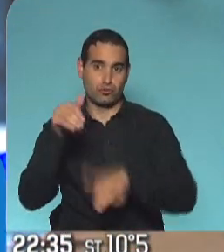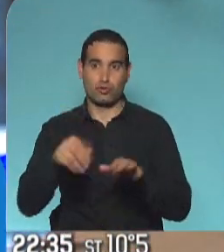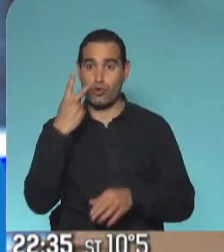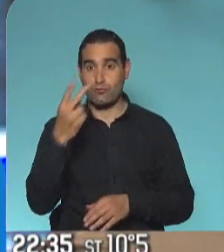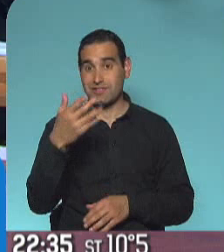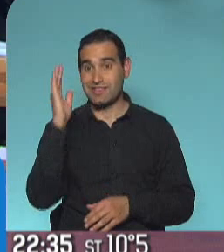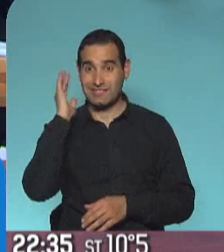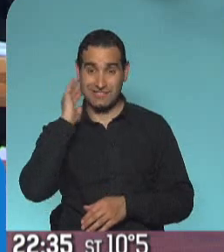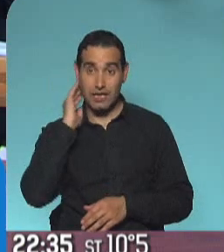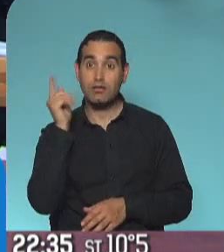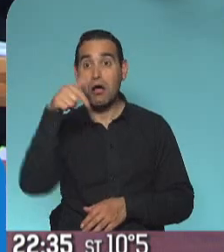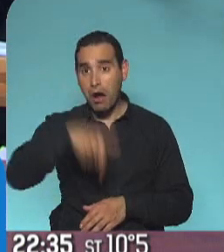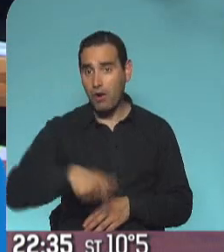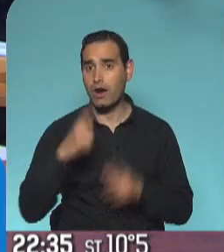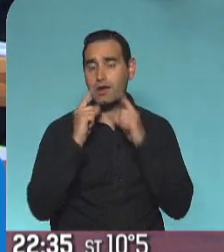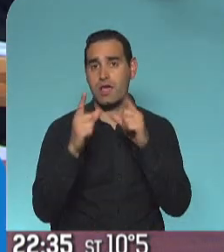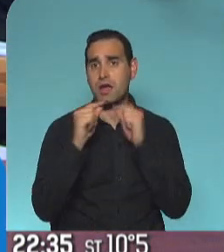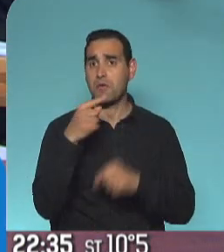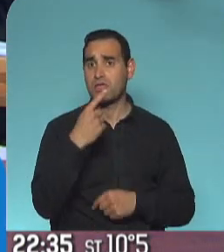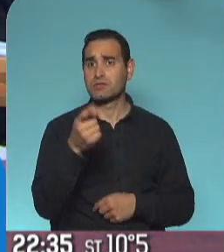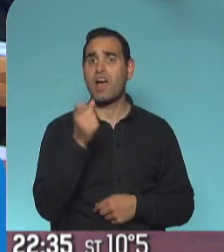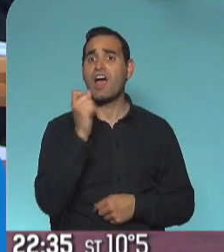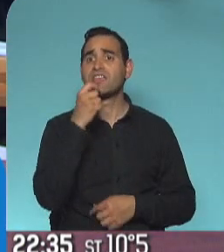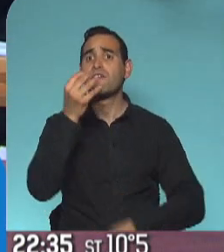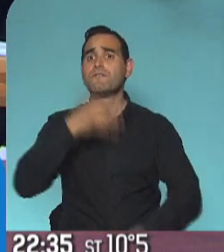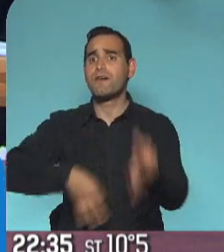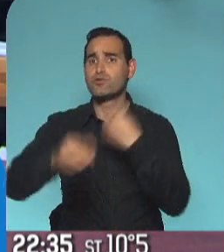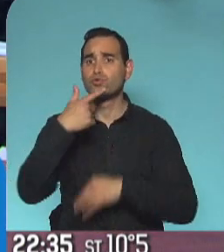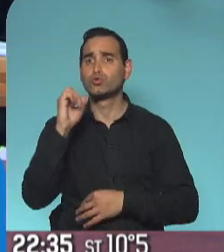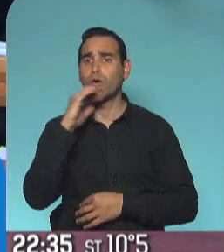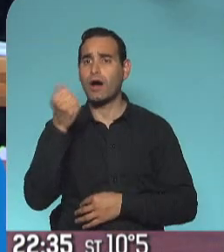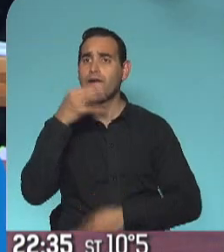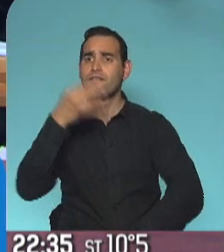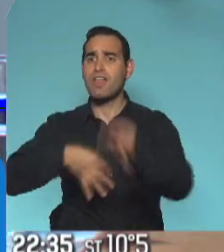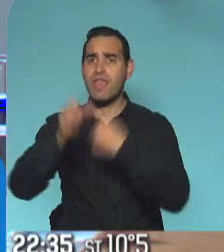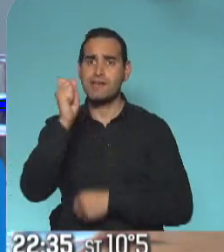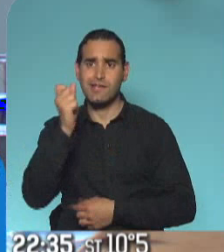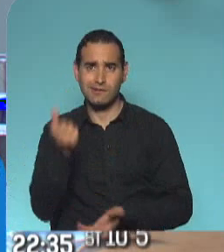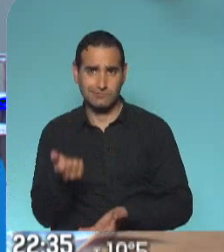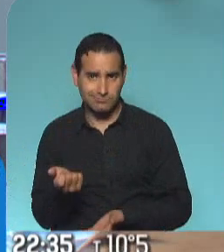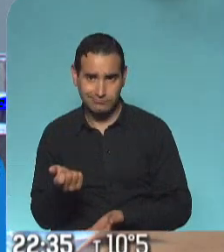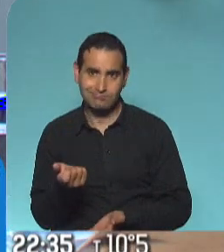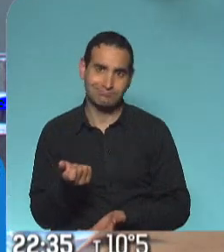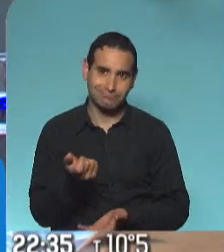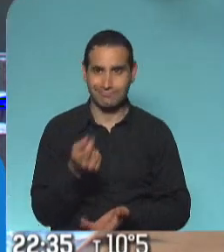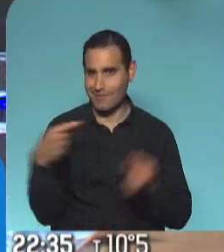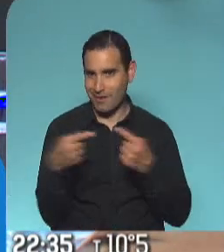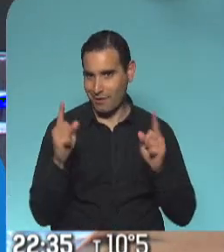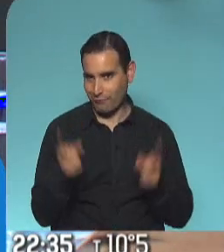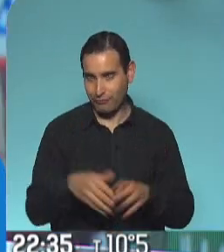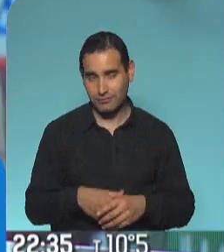margen, bueno, son los que se están quejando porque dicen, ¿y ahora a quién le vendo soja, por ejemplo? La pelea continúa, me